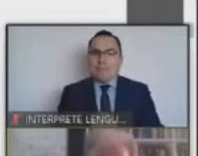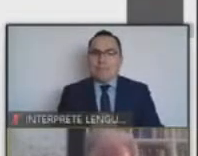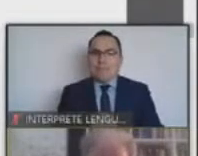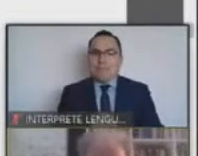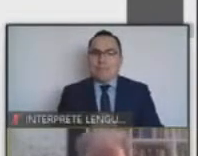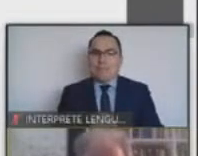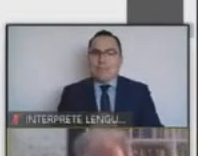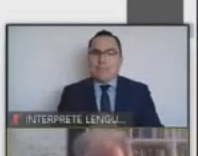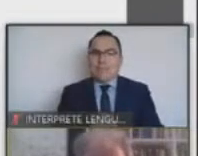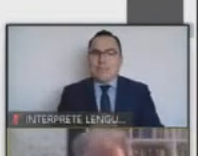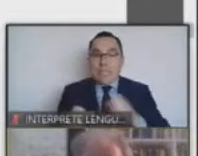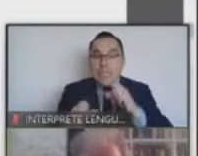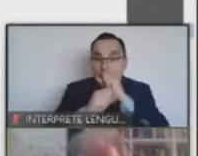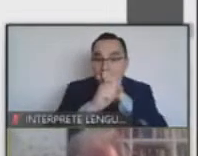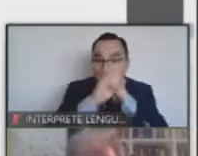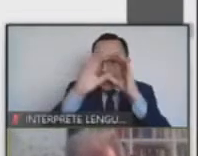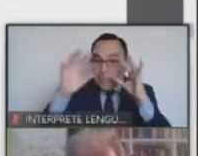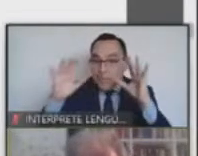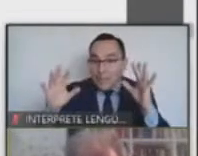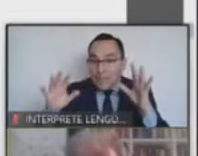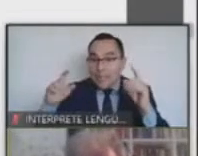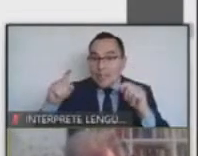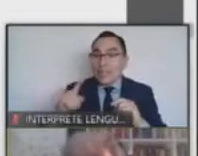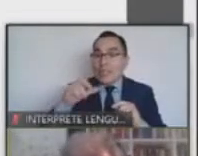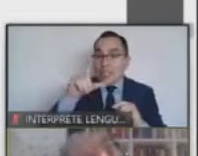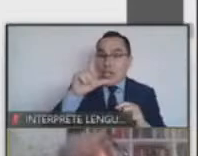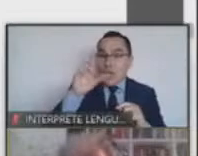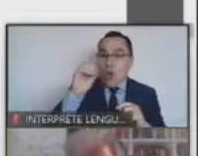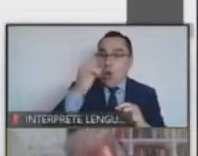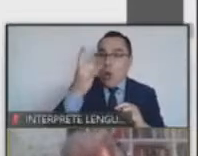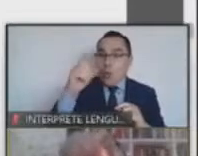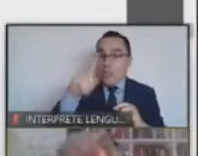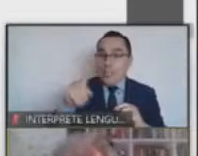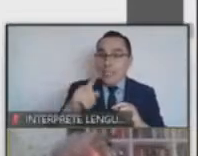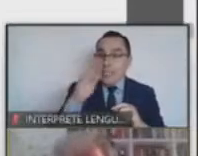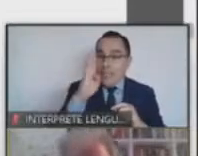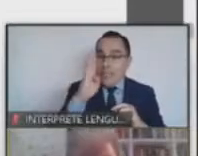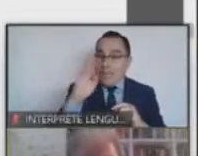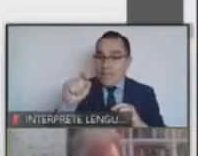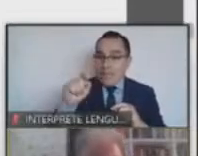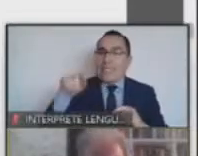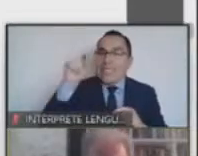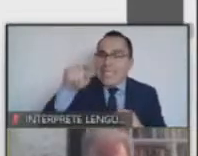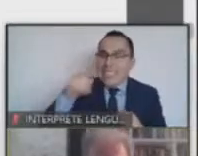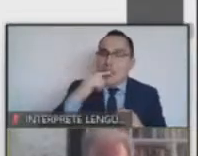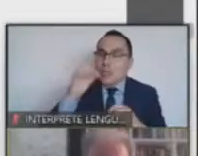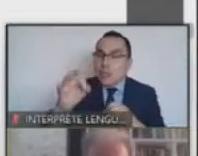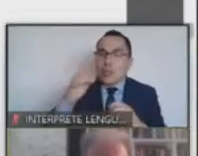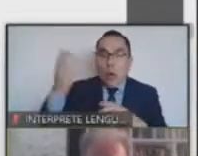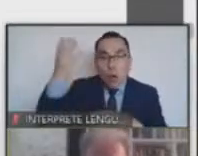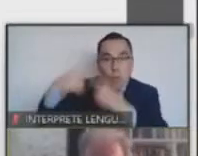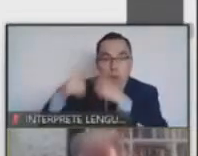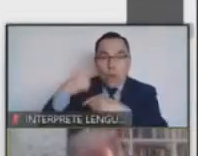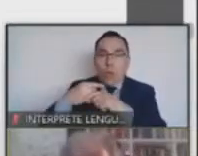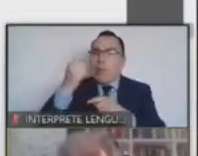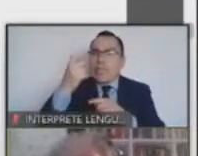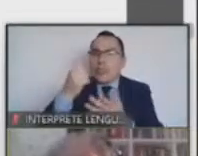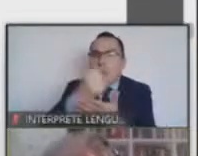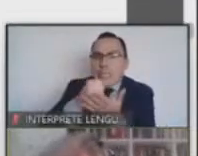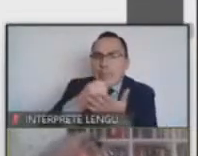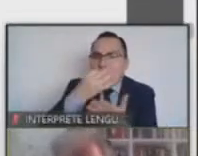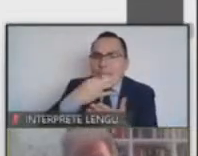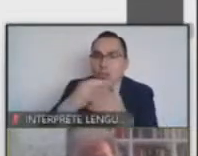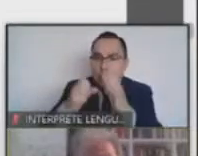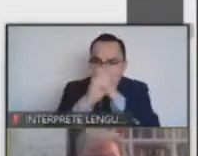la transparencia, la publicidad, es justamente elogiada como un remedio para males en políticas públicas, en